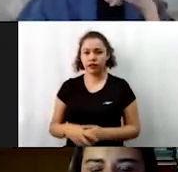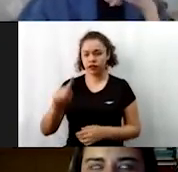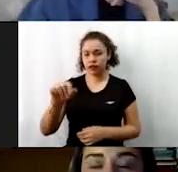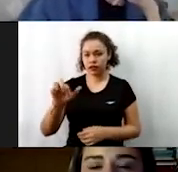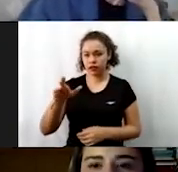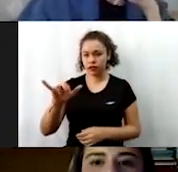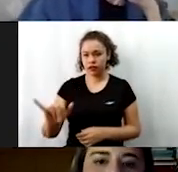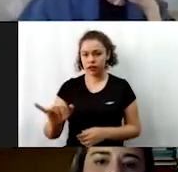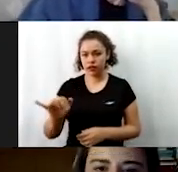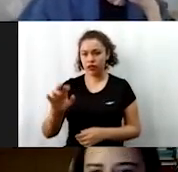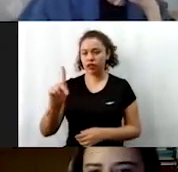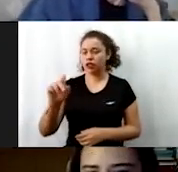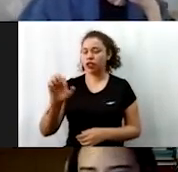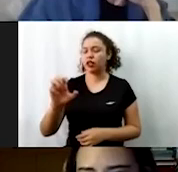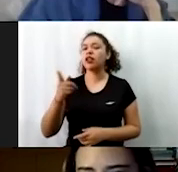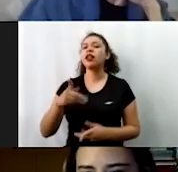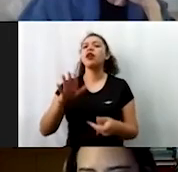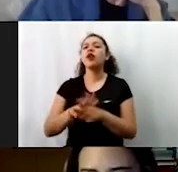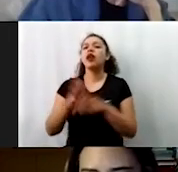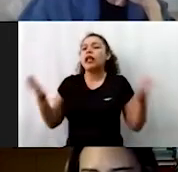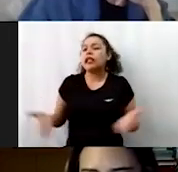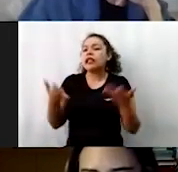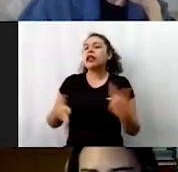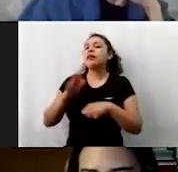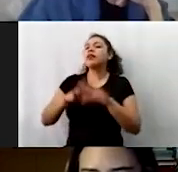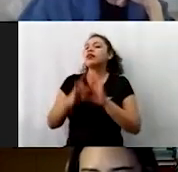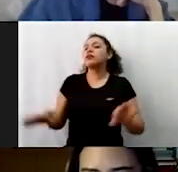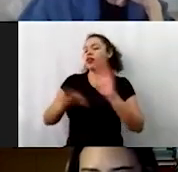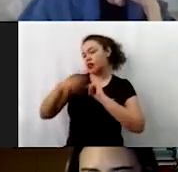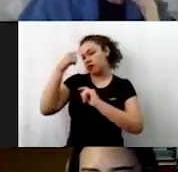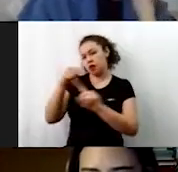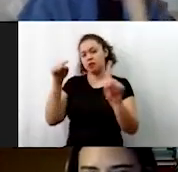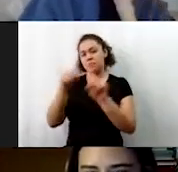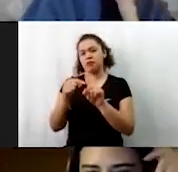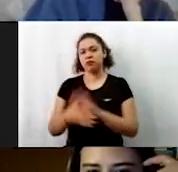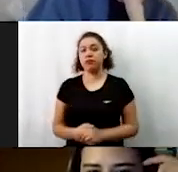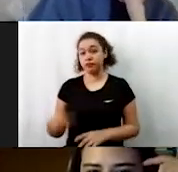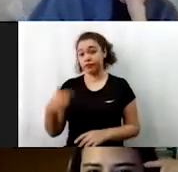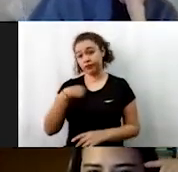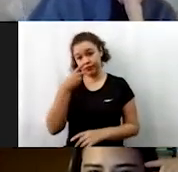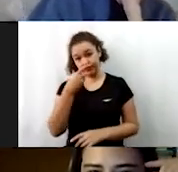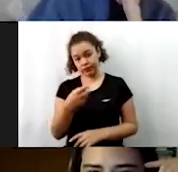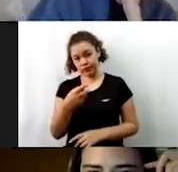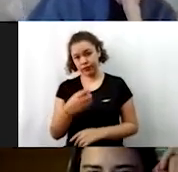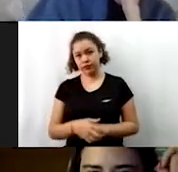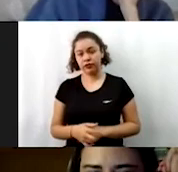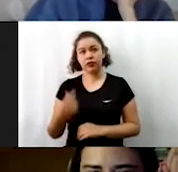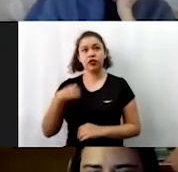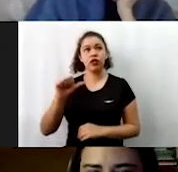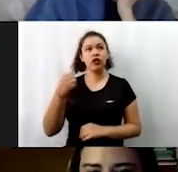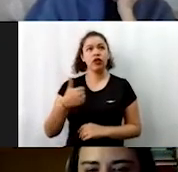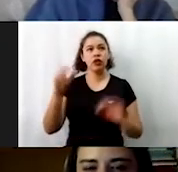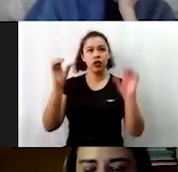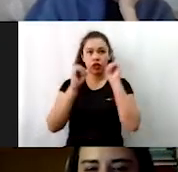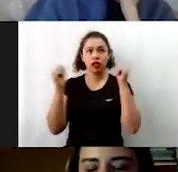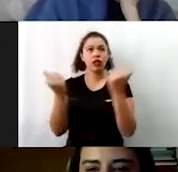que sea la motivación principal para estar allí? Pues te voy a decir, yo estoy en otra organización muy pequeñita en